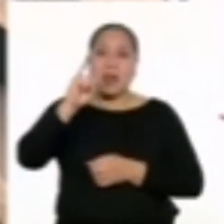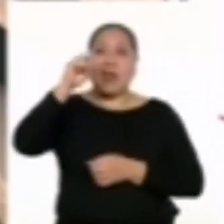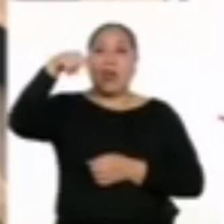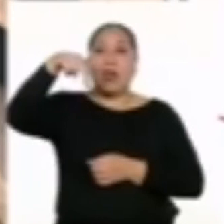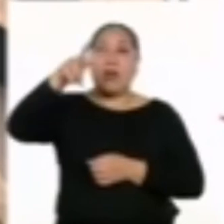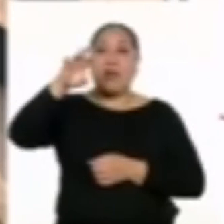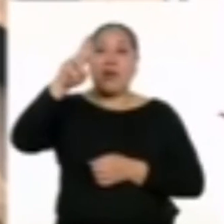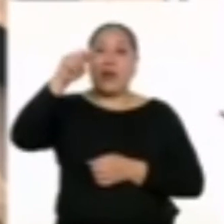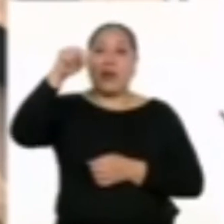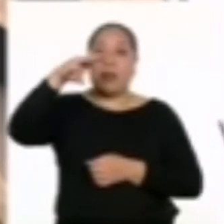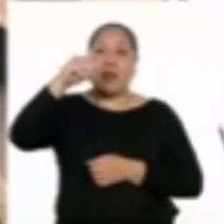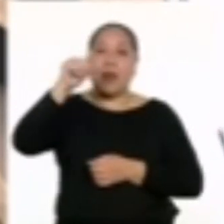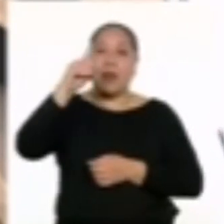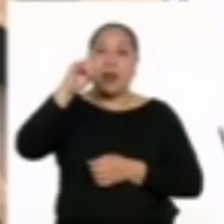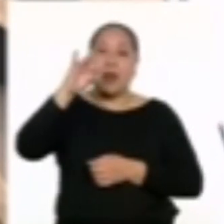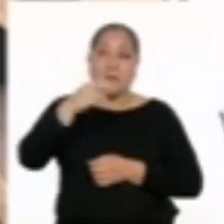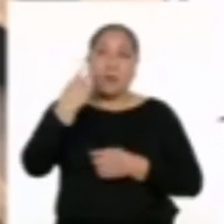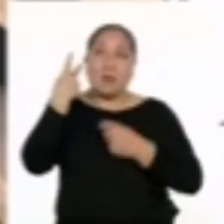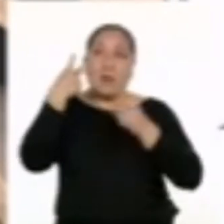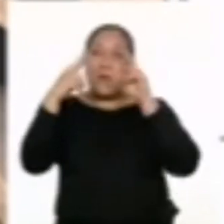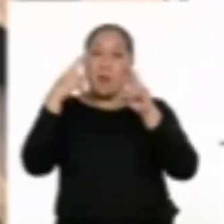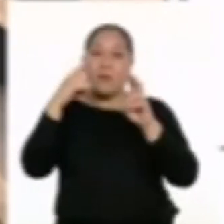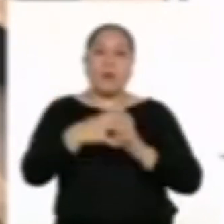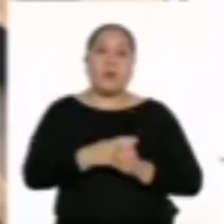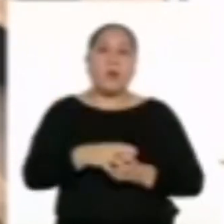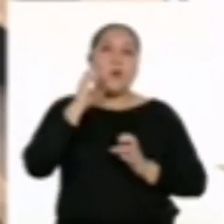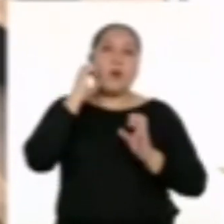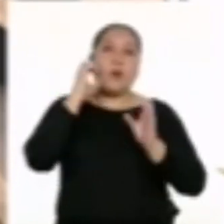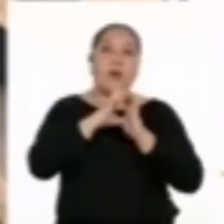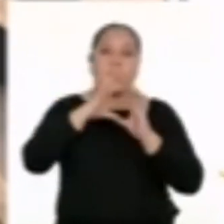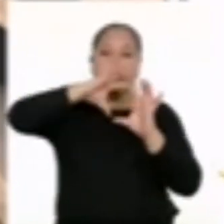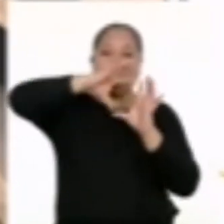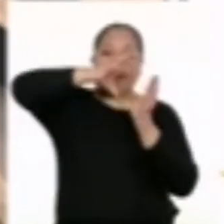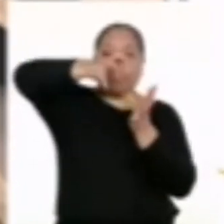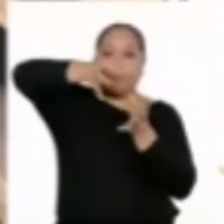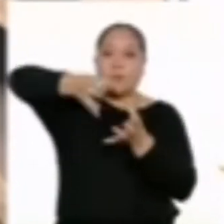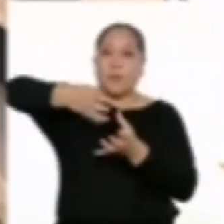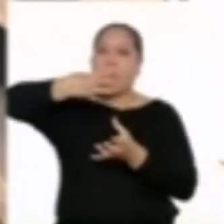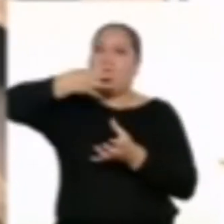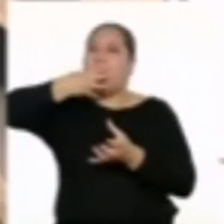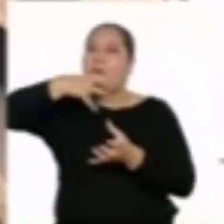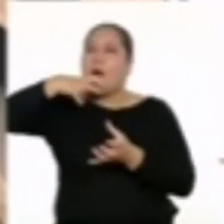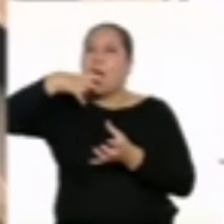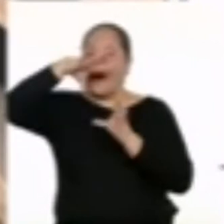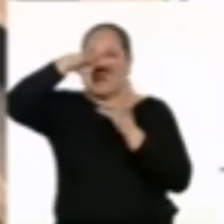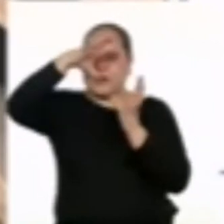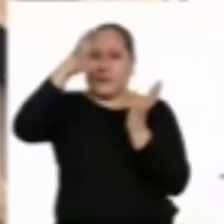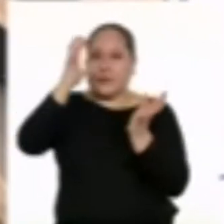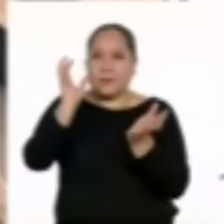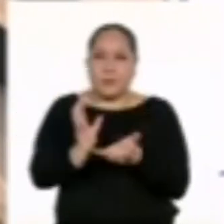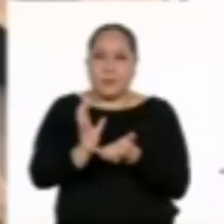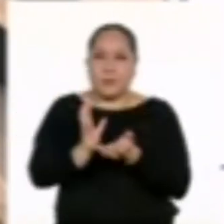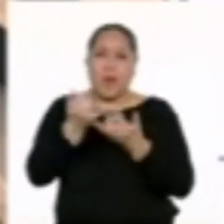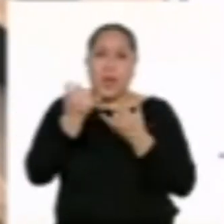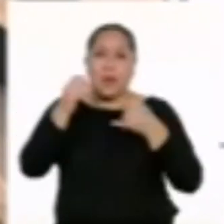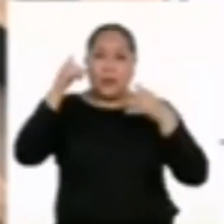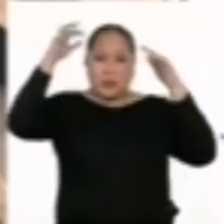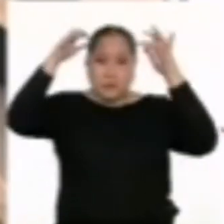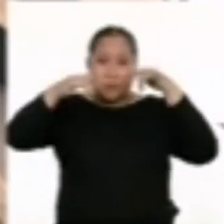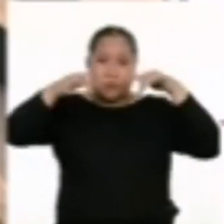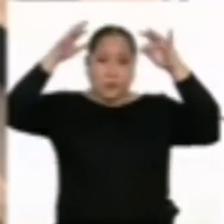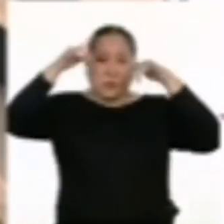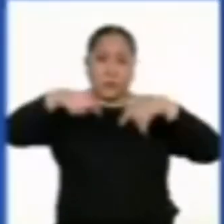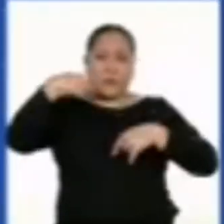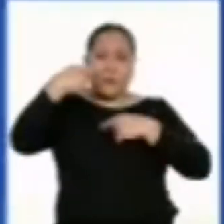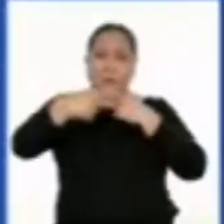climático, de lo cual ya vemos sus efectos, por ejemplo, en el recrudecimiento de los desastres naturales que afectan la ciudad durante el fenómeno